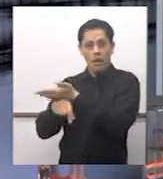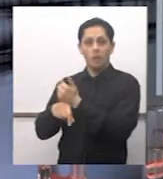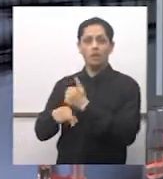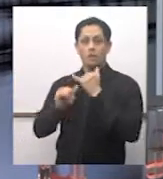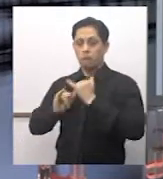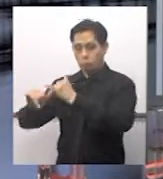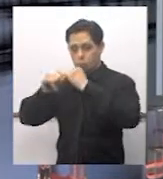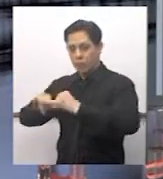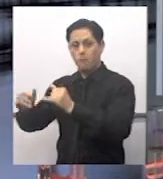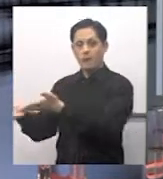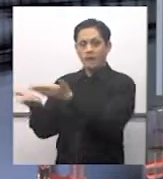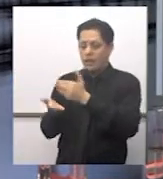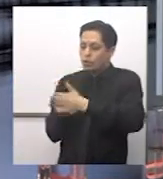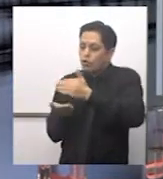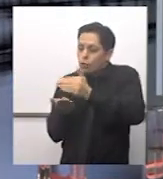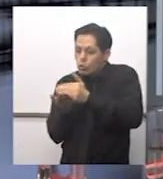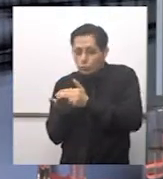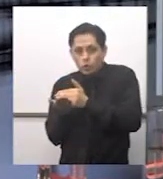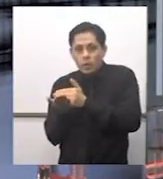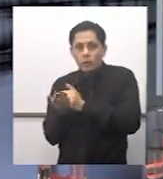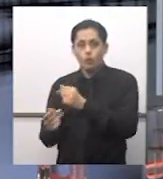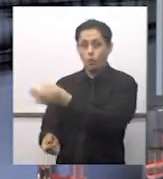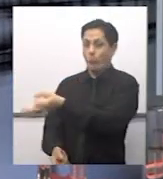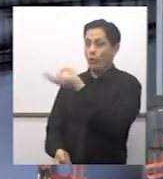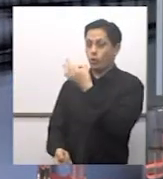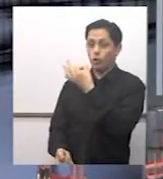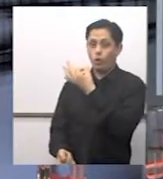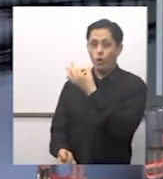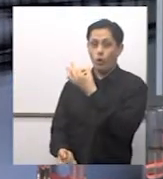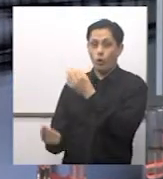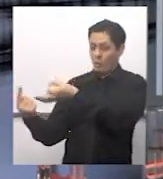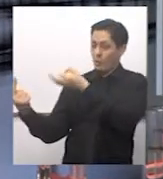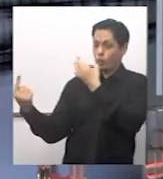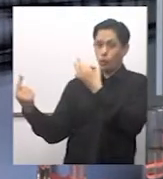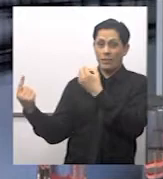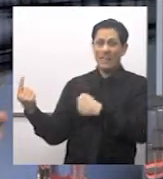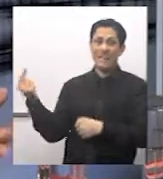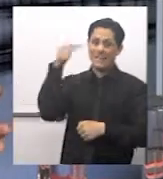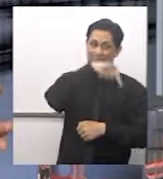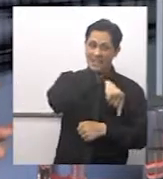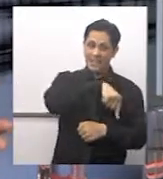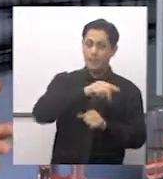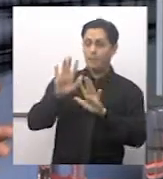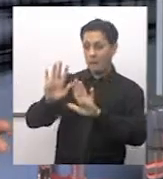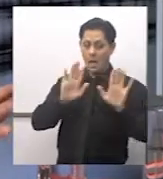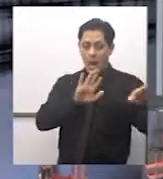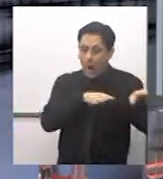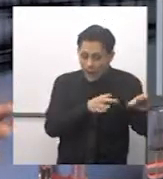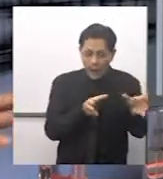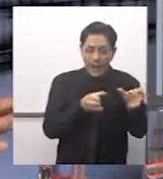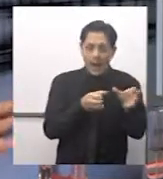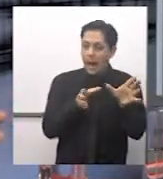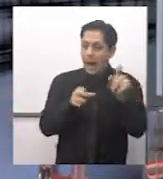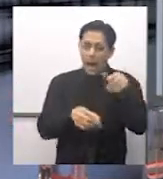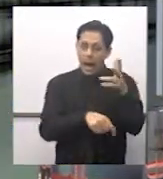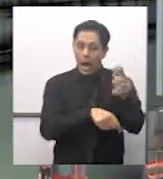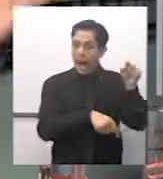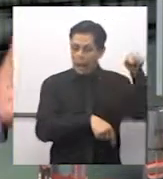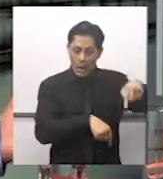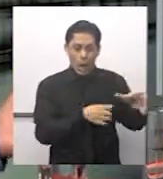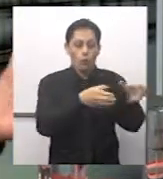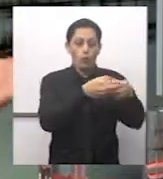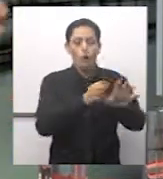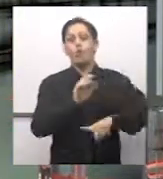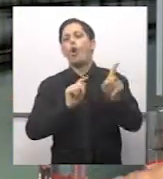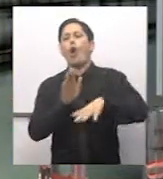instrucciones directamente. Y cuando me contó que quería estar, yo le advertí, mire presidente, aquí hay grupos, no la